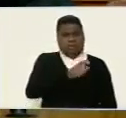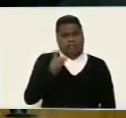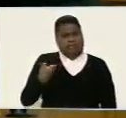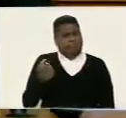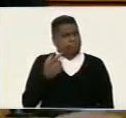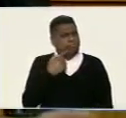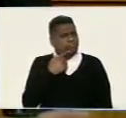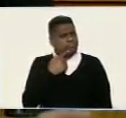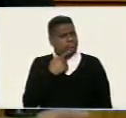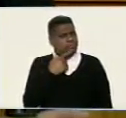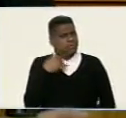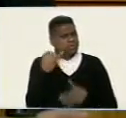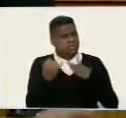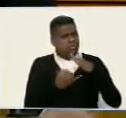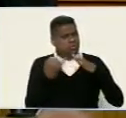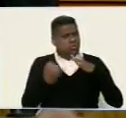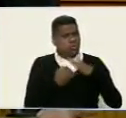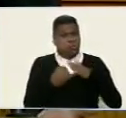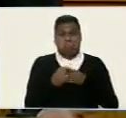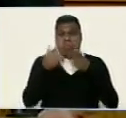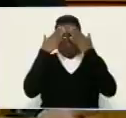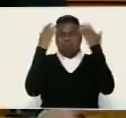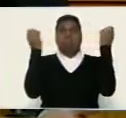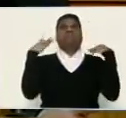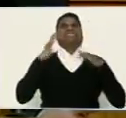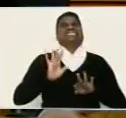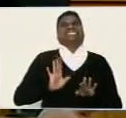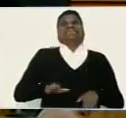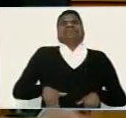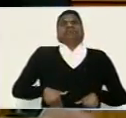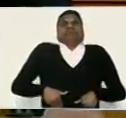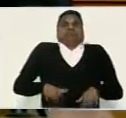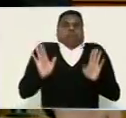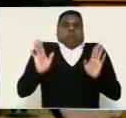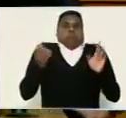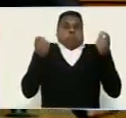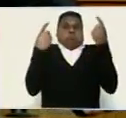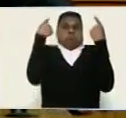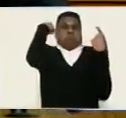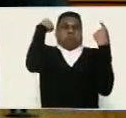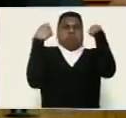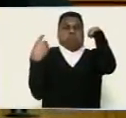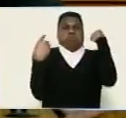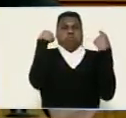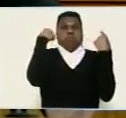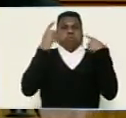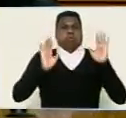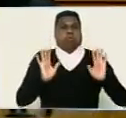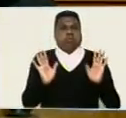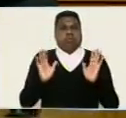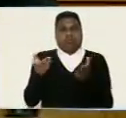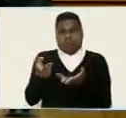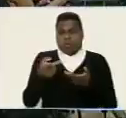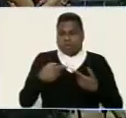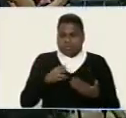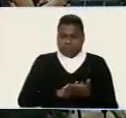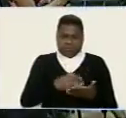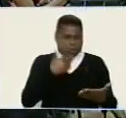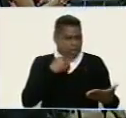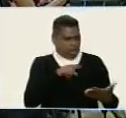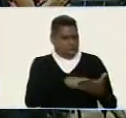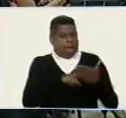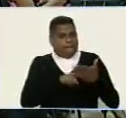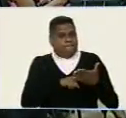y la dejemos pasar. ¿Verdad que no es correcto? No es correcto. Nosotros recibimos la denuncia y se la entregamos